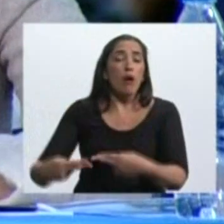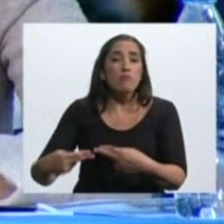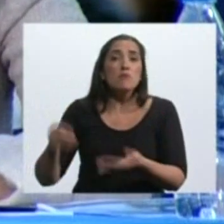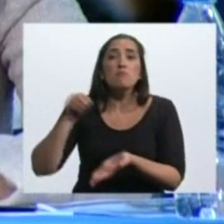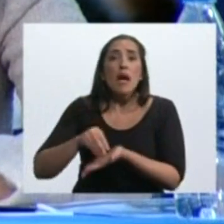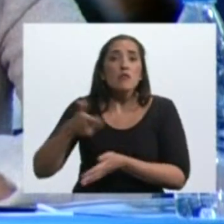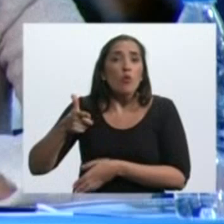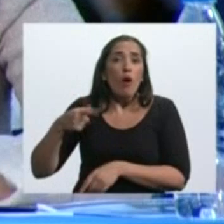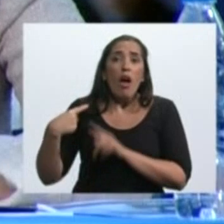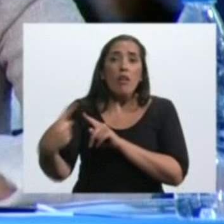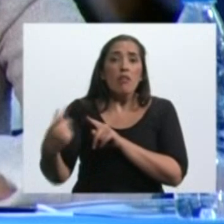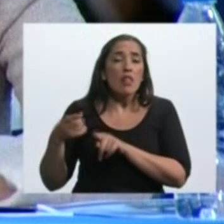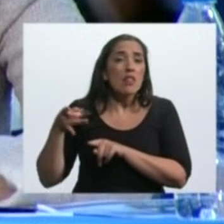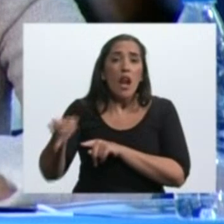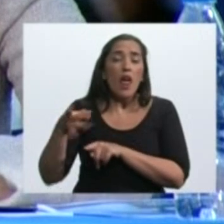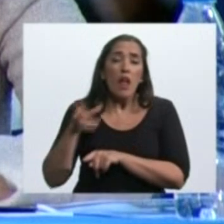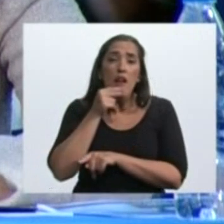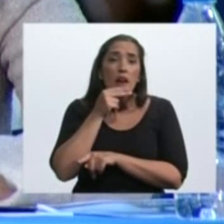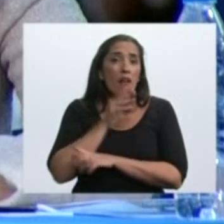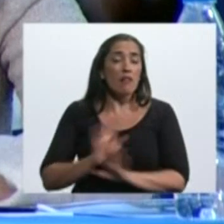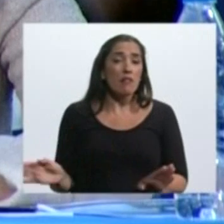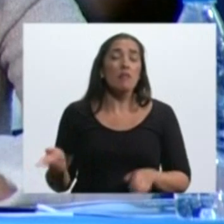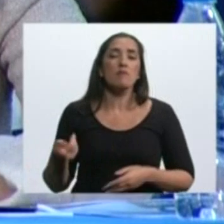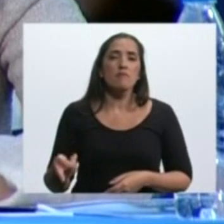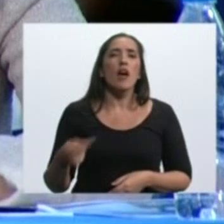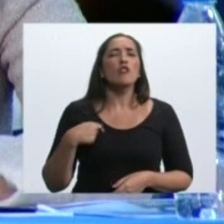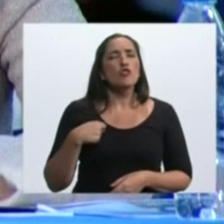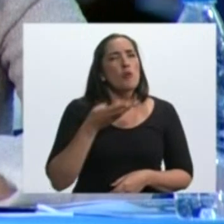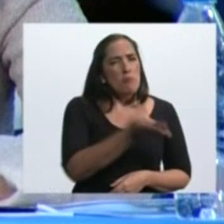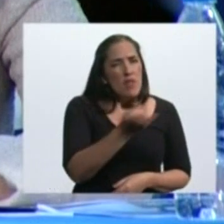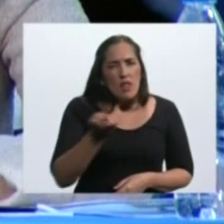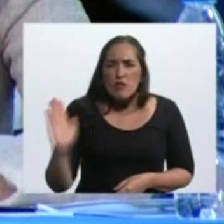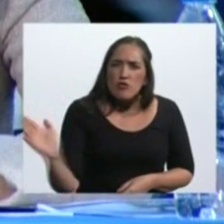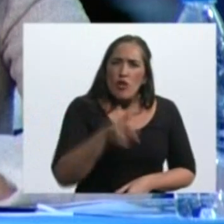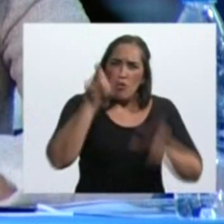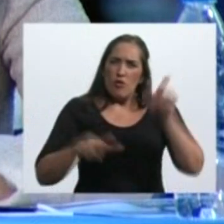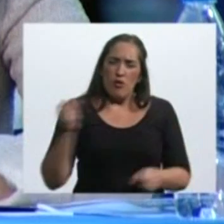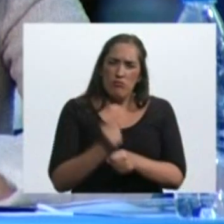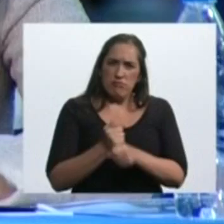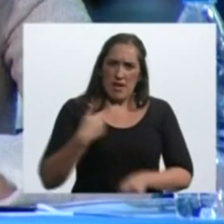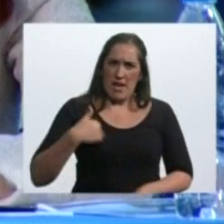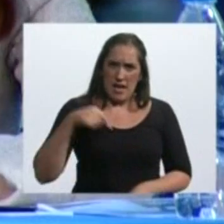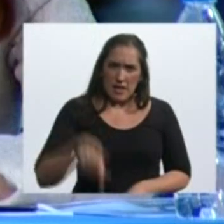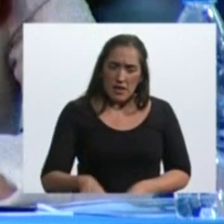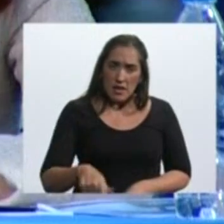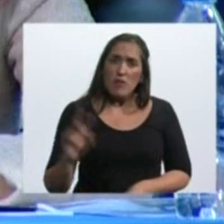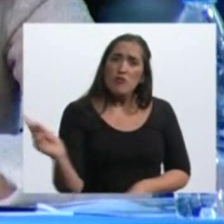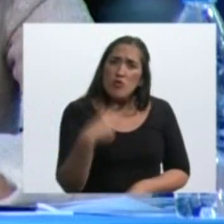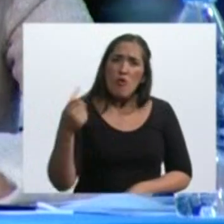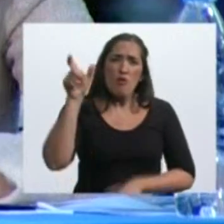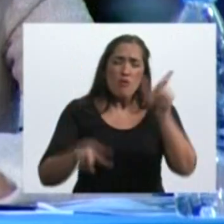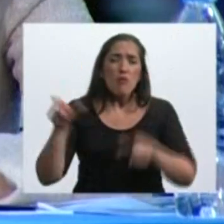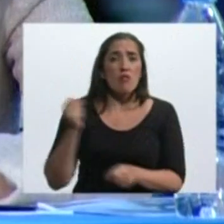la voluntad también de todos los trabajadores argentinos y fundamentalmente todos los que trabajan en